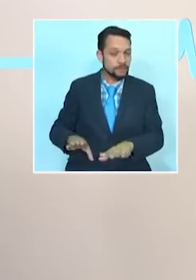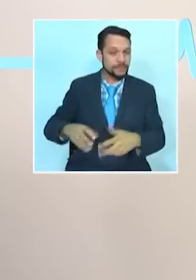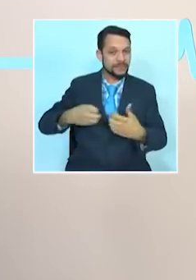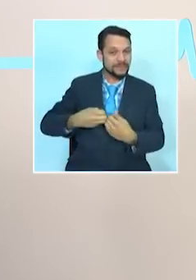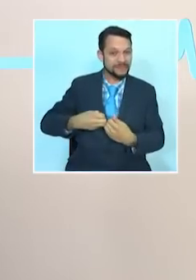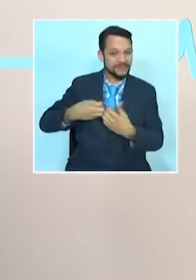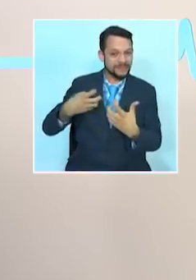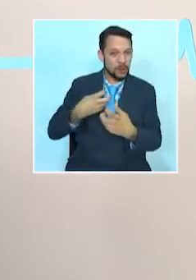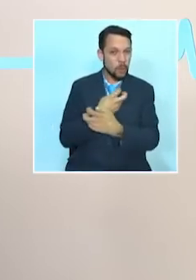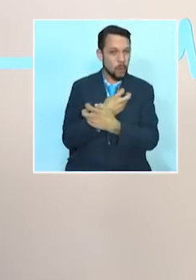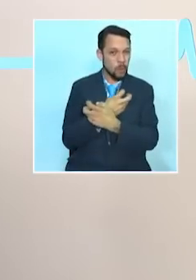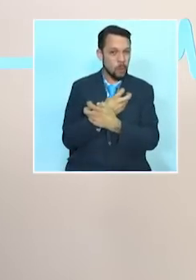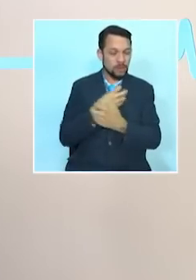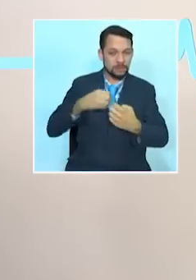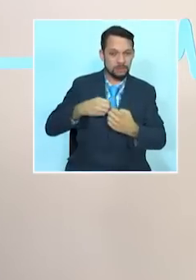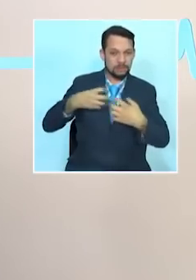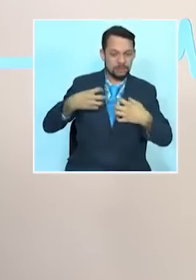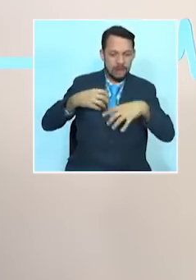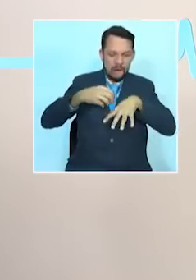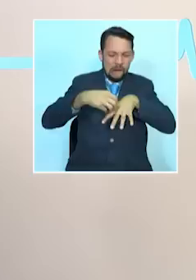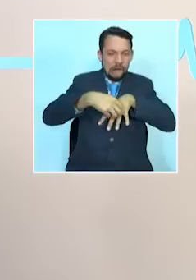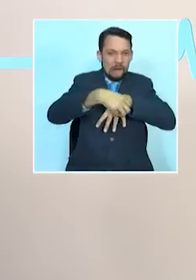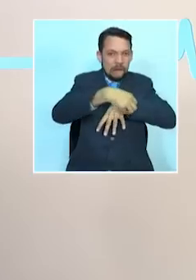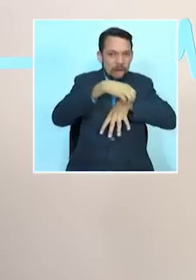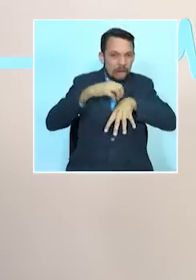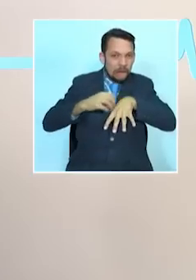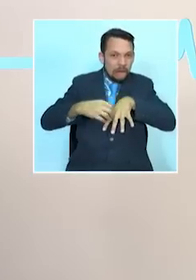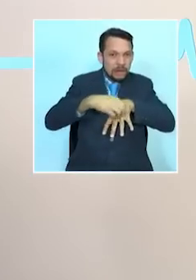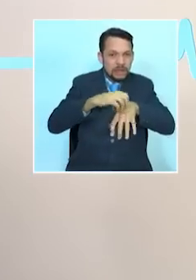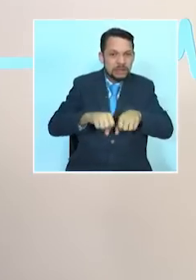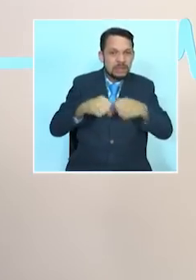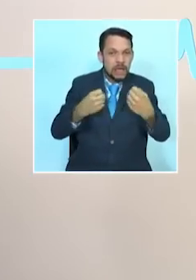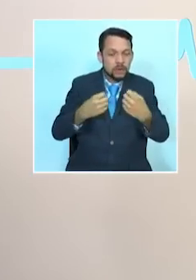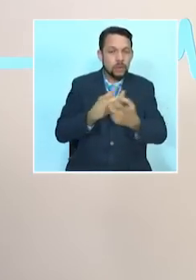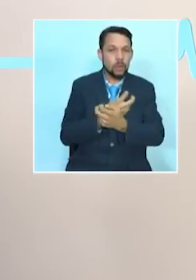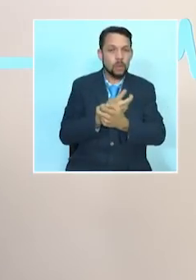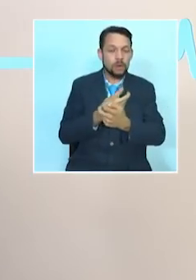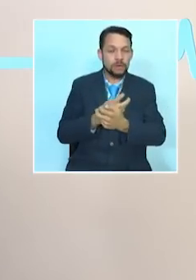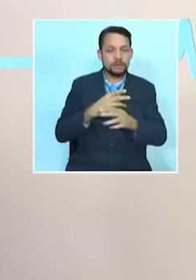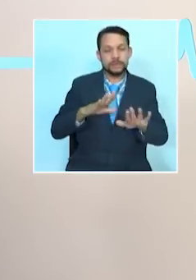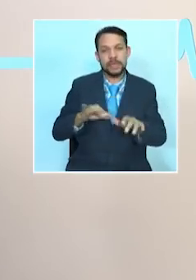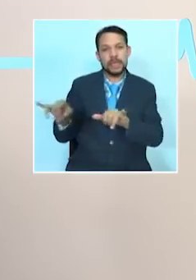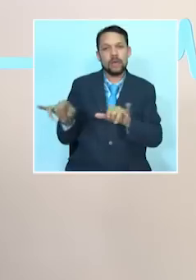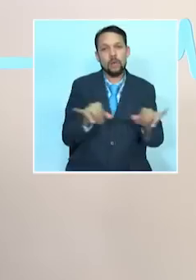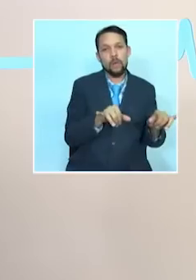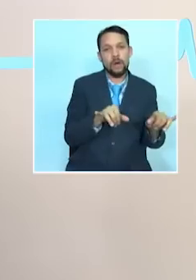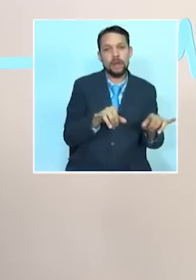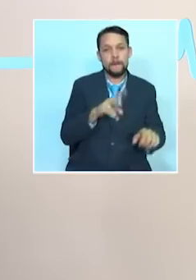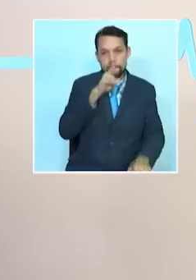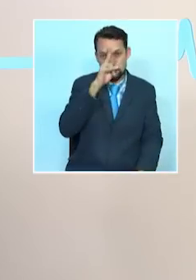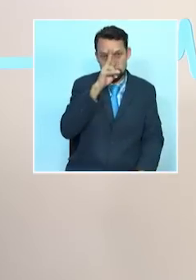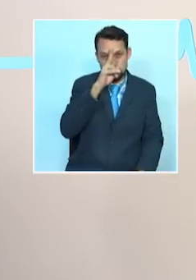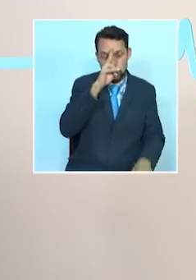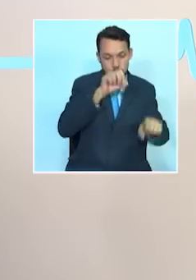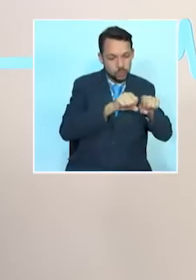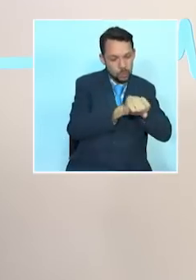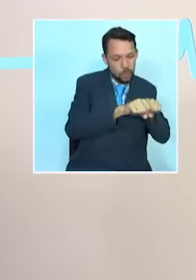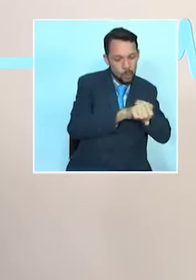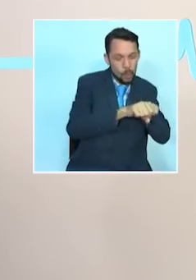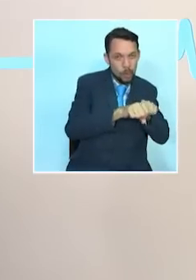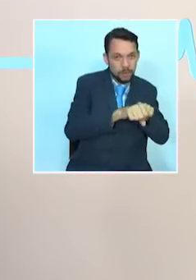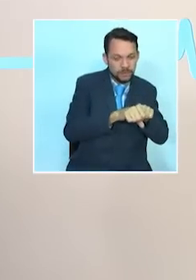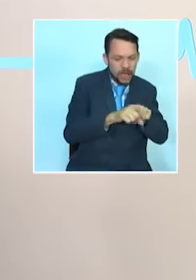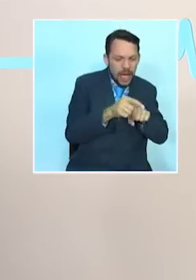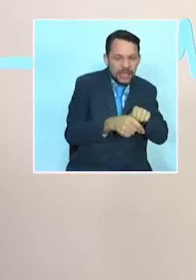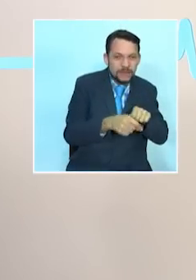el como tal el desgaste yo siempre le digo Imagínese el muslo del pollo y el muslo del pollo tiene un cartílago un